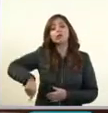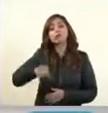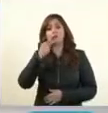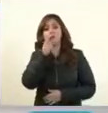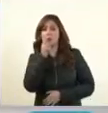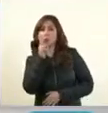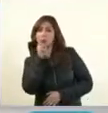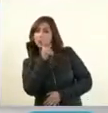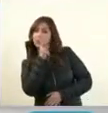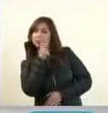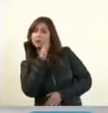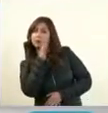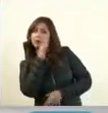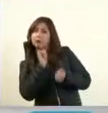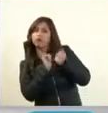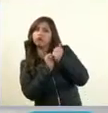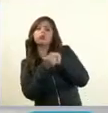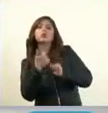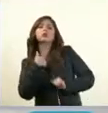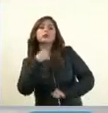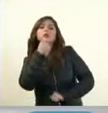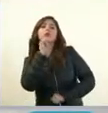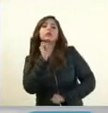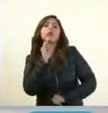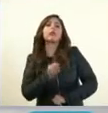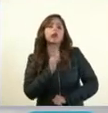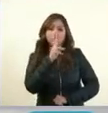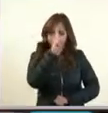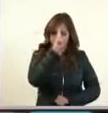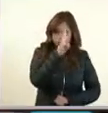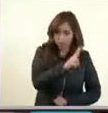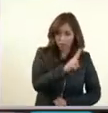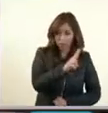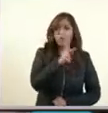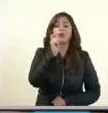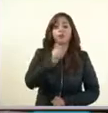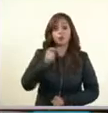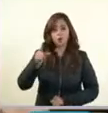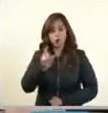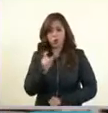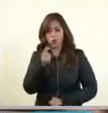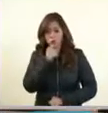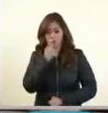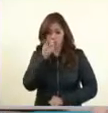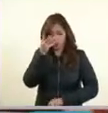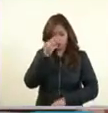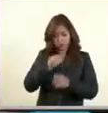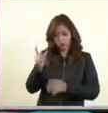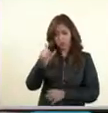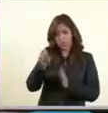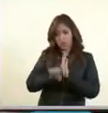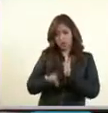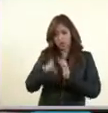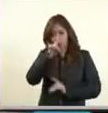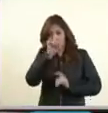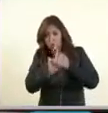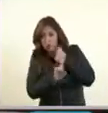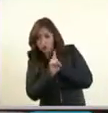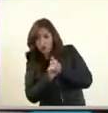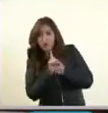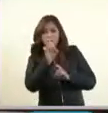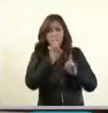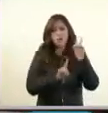Claro. Se tiene que conquistar. Y entonces en este ímpetu de aprender y que el hijo vea que a pesar de tus dificultades tienes